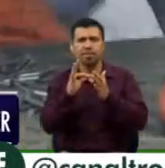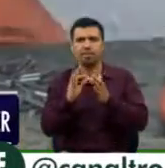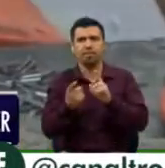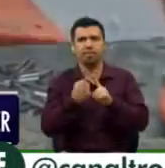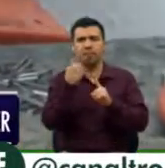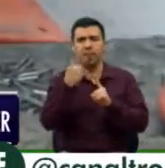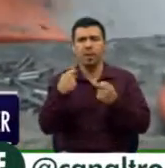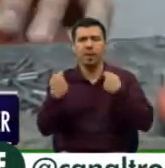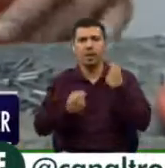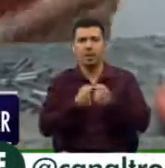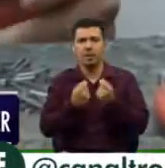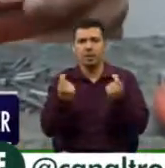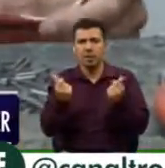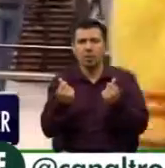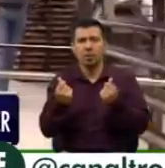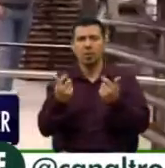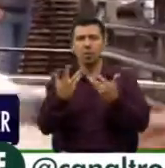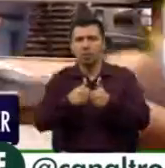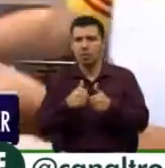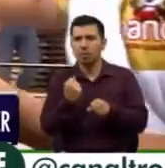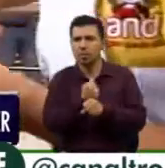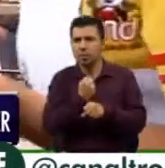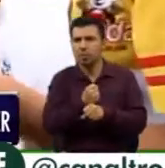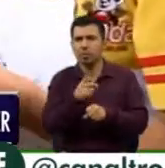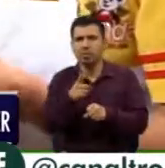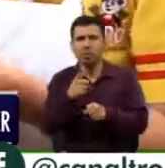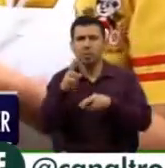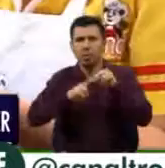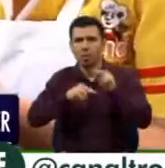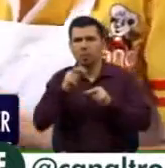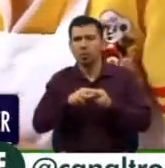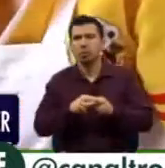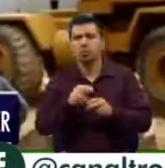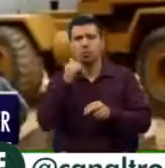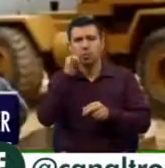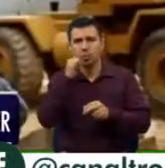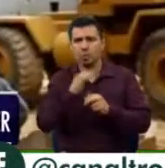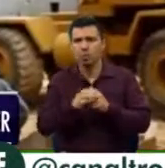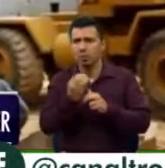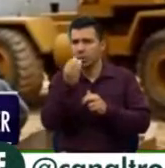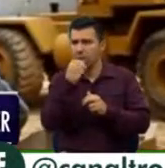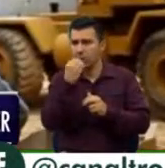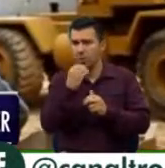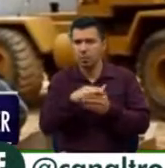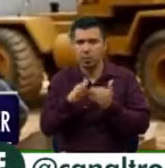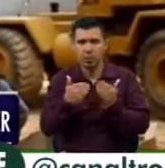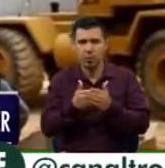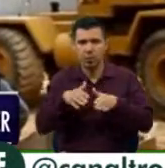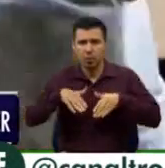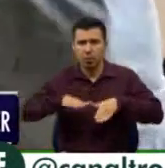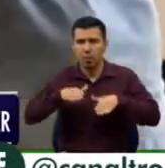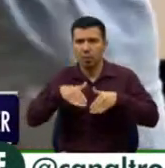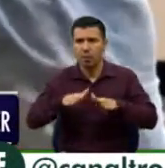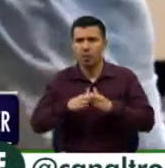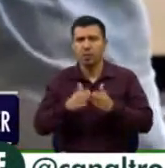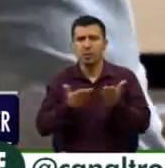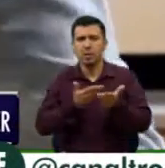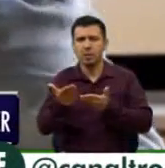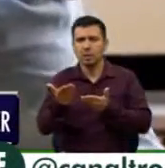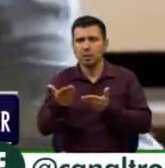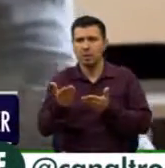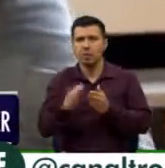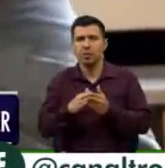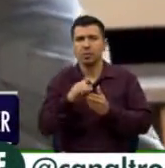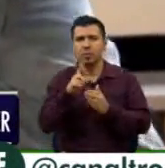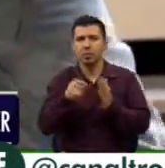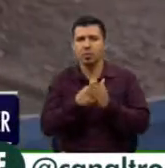sectores económicos productivos en los campos de la construcción, industria agroalimentaria, confección y la prestación de servicios como